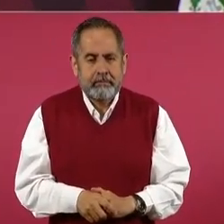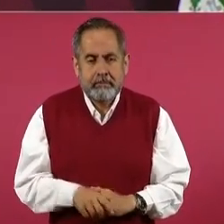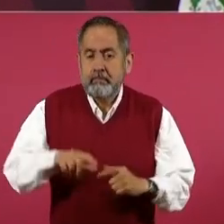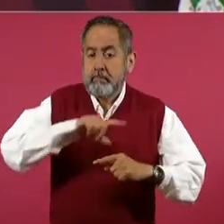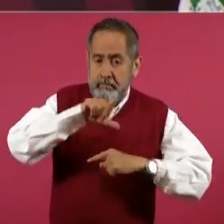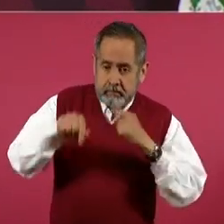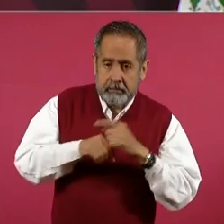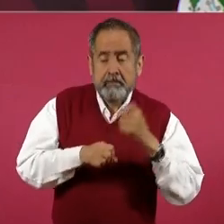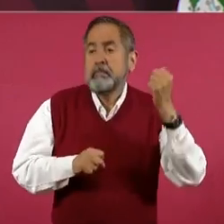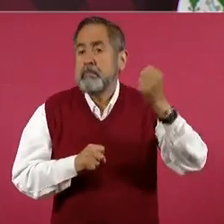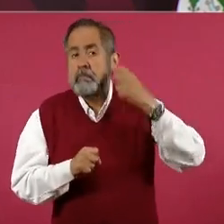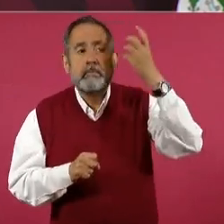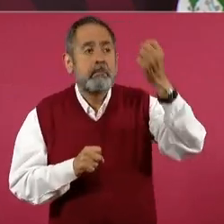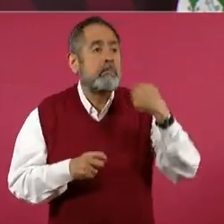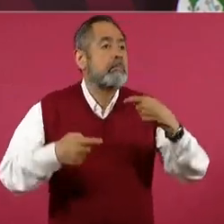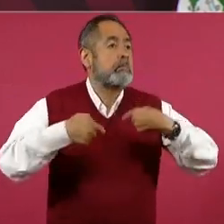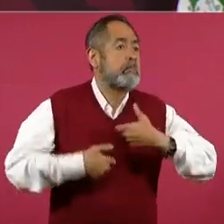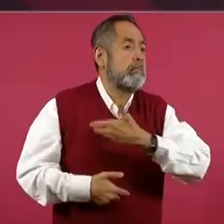viene la campaña y dicen: